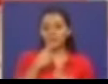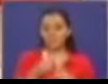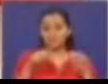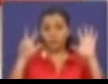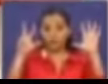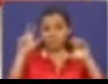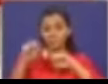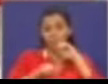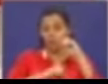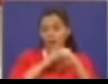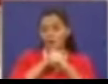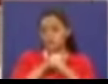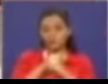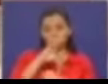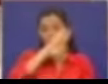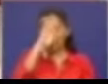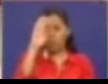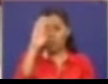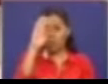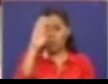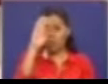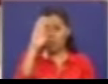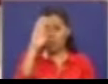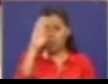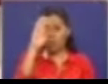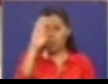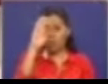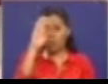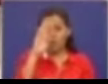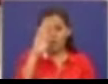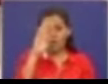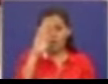Rafael. Se acuerda de dialogar. Correa nunca dialogó.